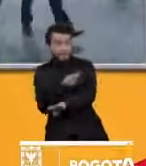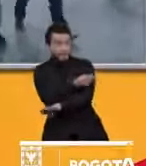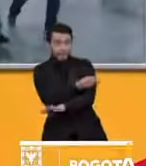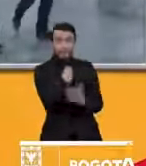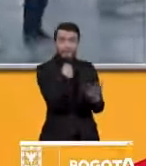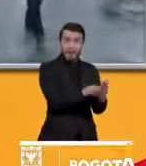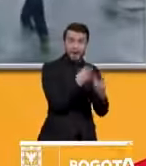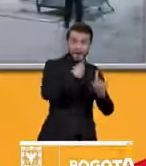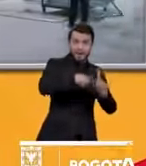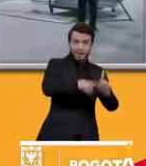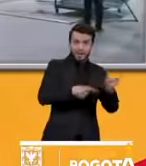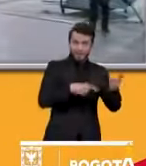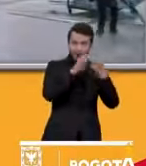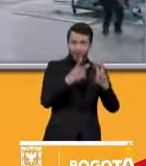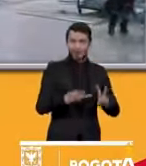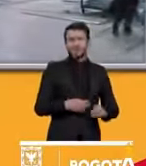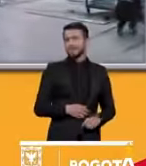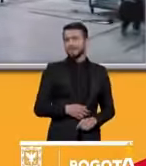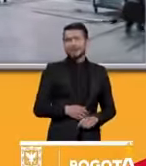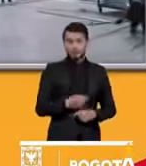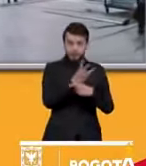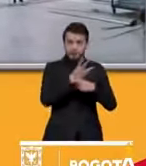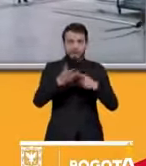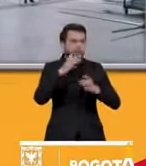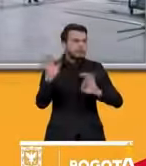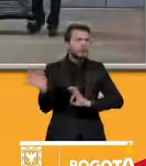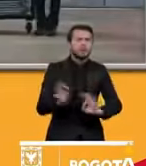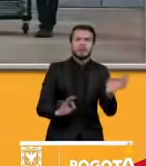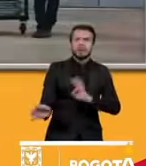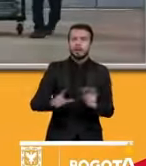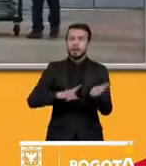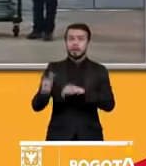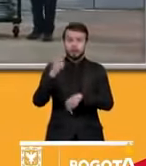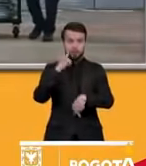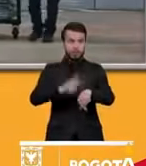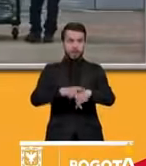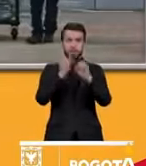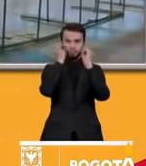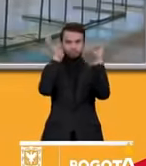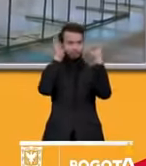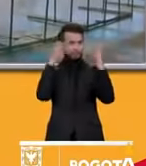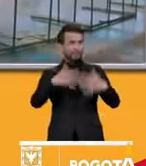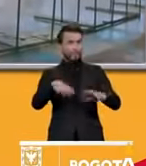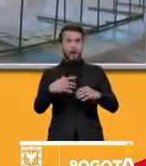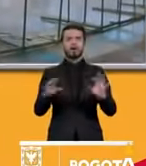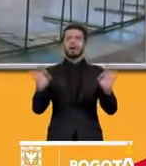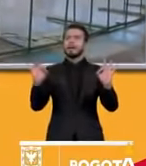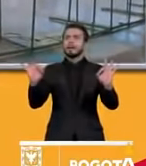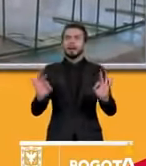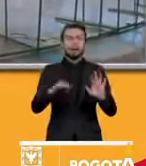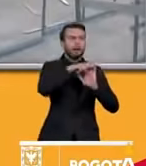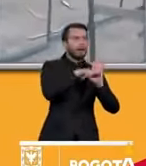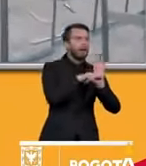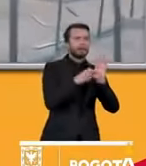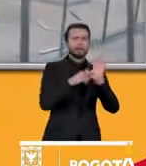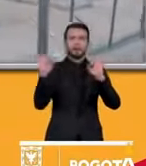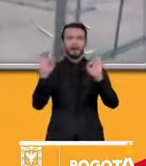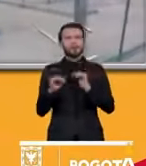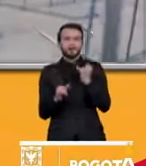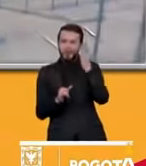el personal, que en 3 semanas montó todo esto en un tiempo récord, con los mejores estándares de calidad. Obviamente Corferias, ese es su oficio,